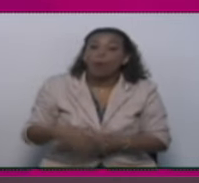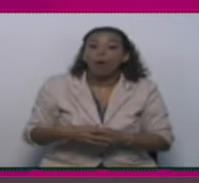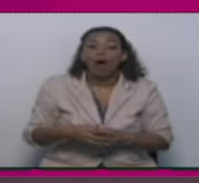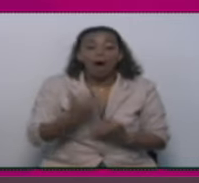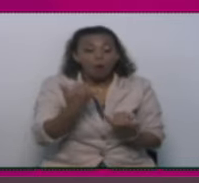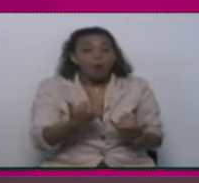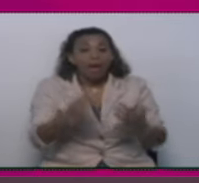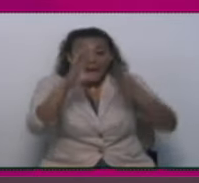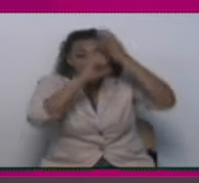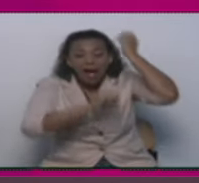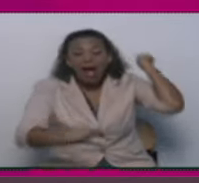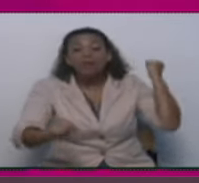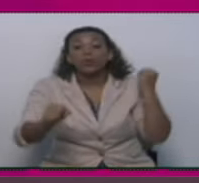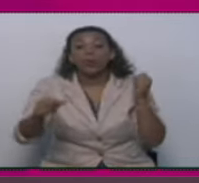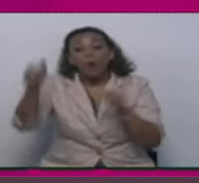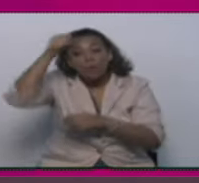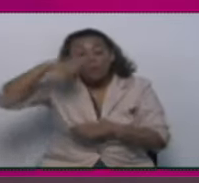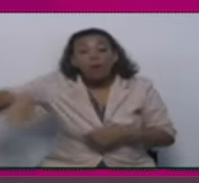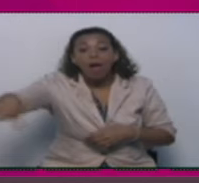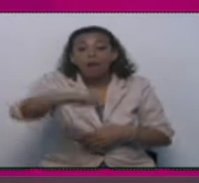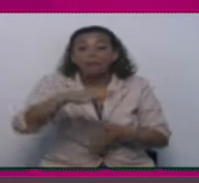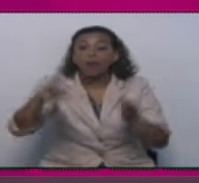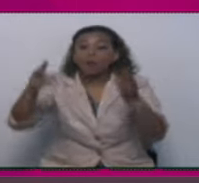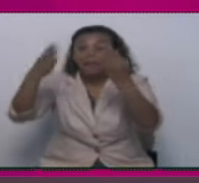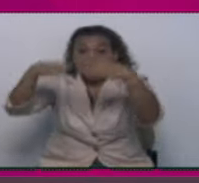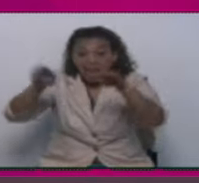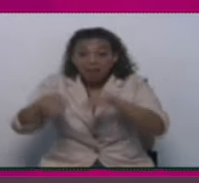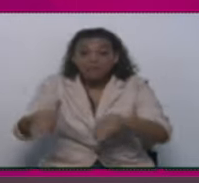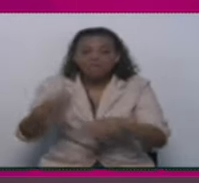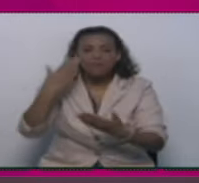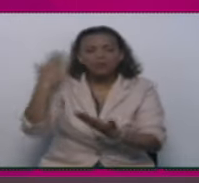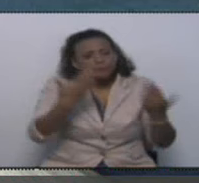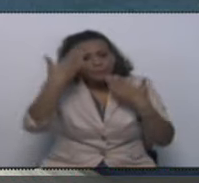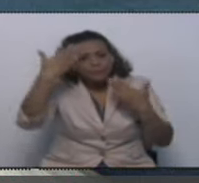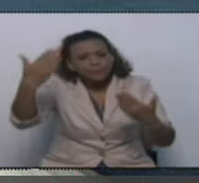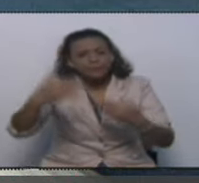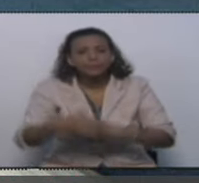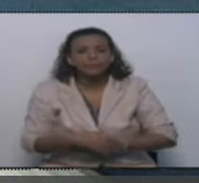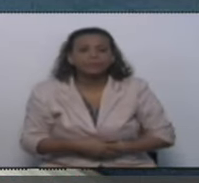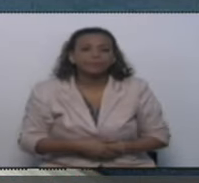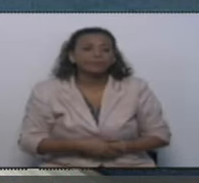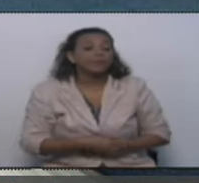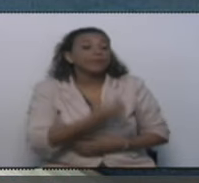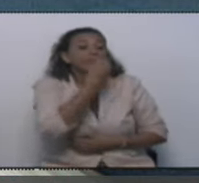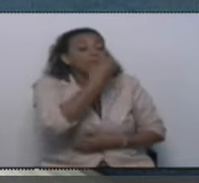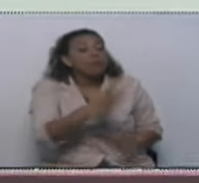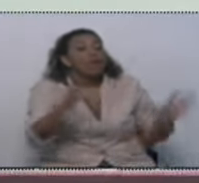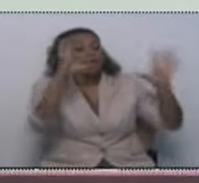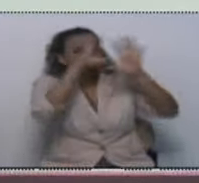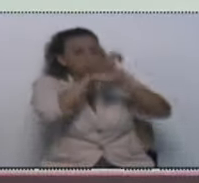saludo. Embajador Elías, adelante. Buenas noches.